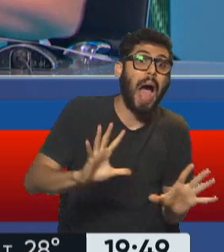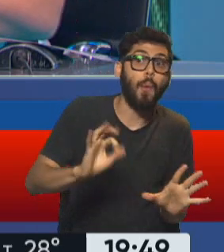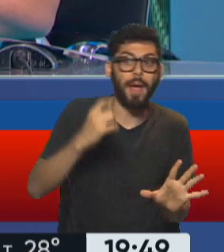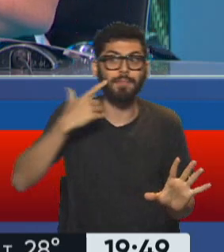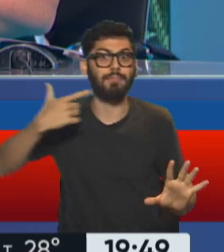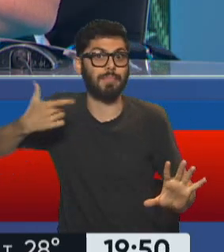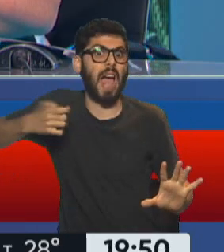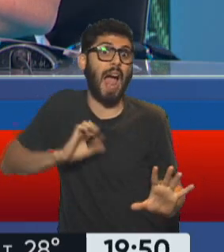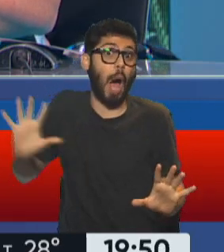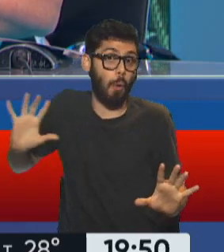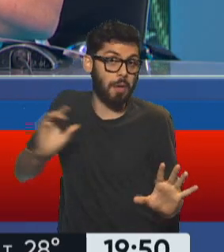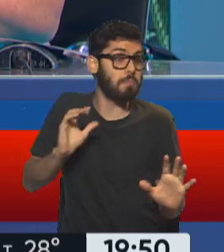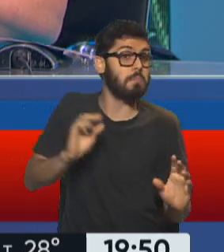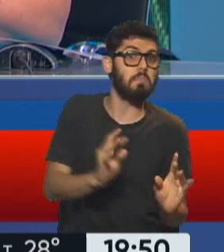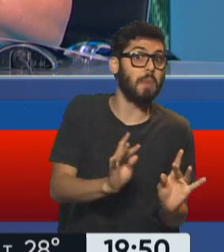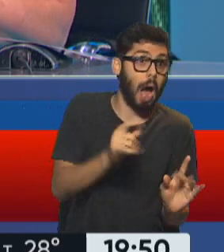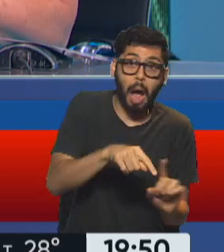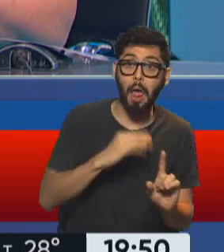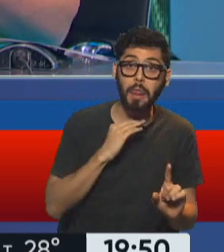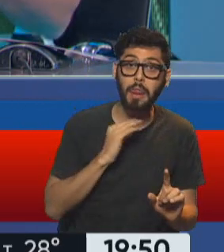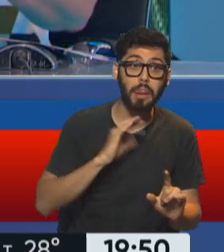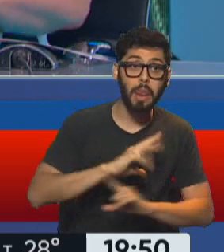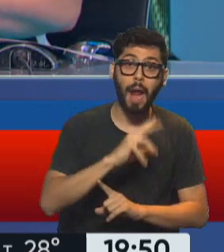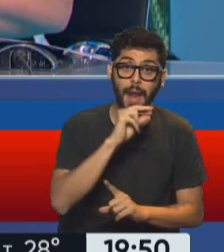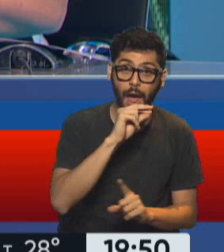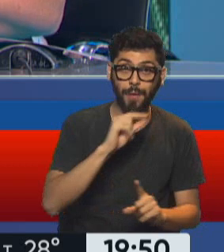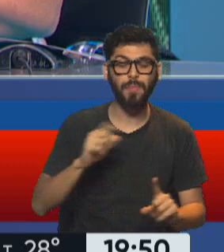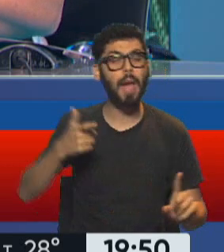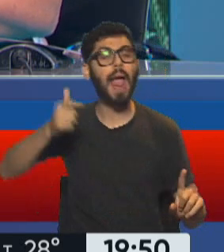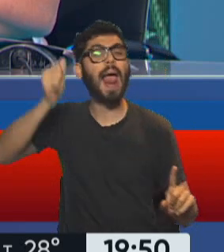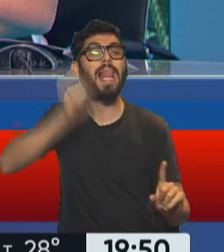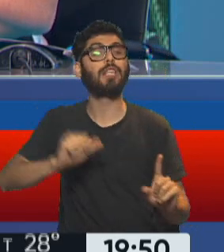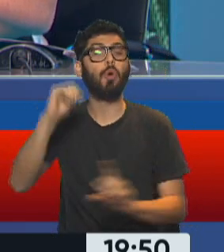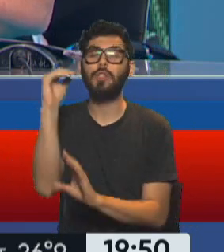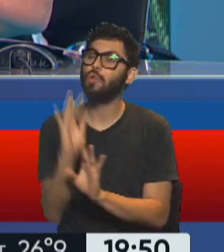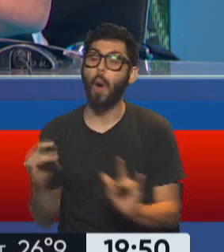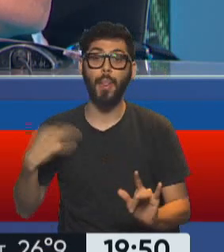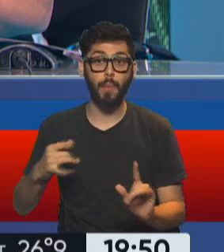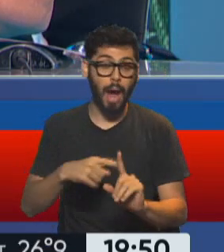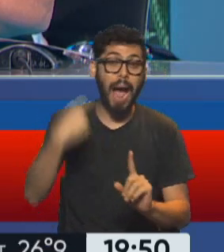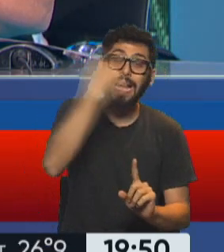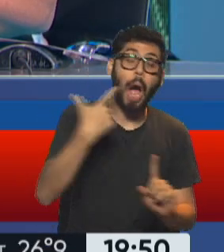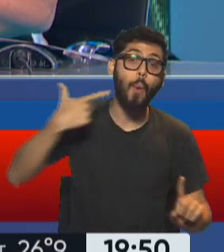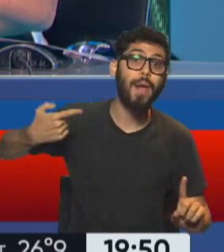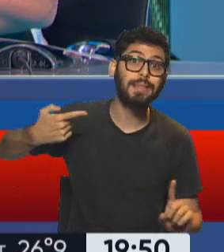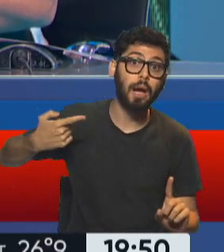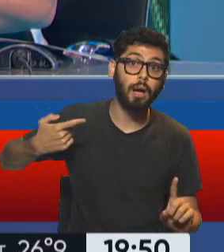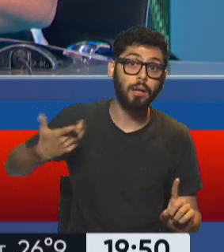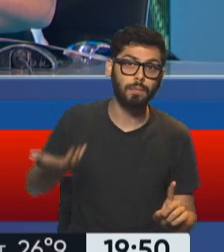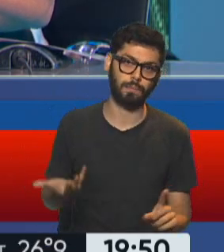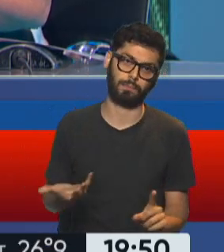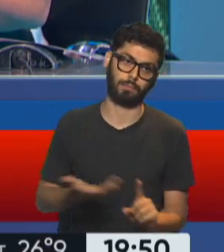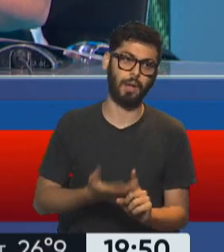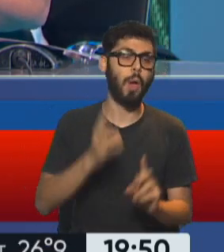ningún delito. Reducir al mínimo los daños y lesiones. Le dispararon en la cabeza. Respetar y proteger la vida humana.